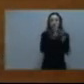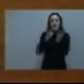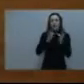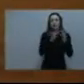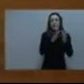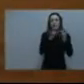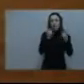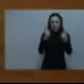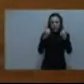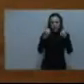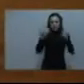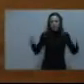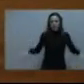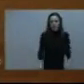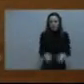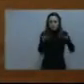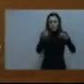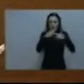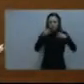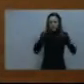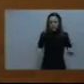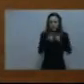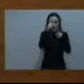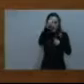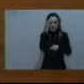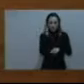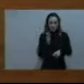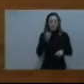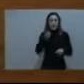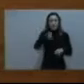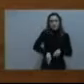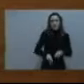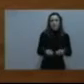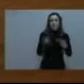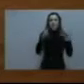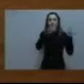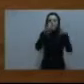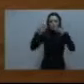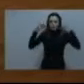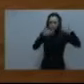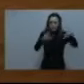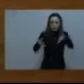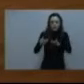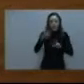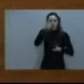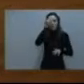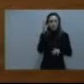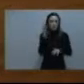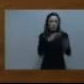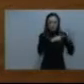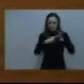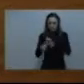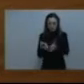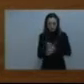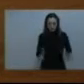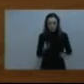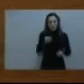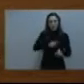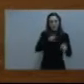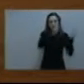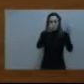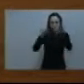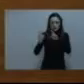el alumnado sin estereotipos de género, una orientación profesional no sexista, integrar la perspectiva de género en la formación del